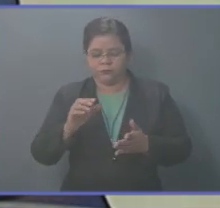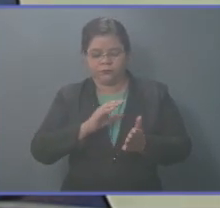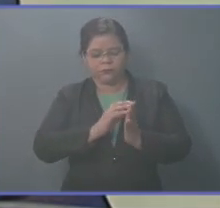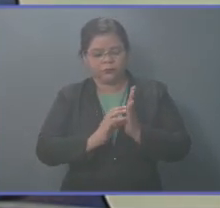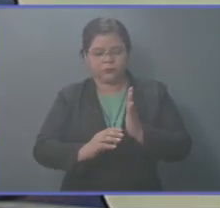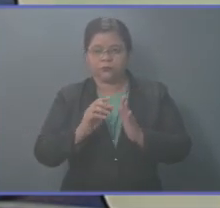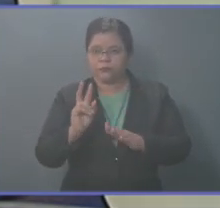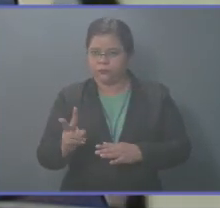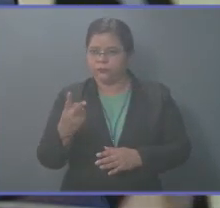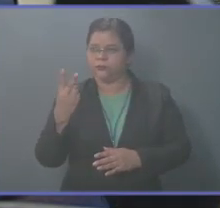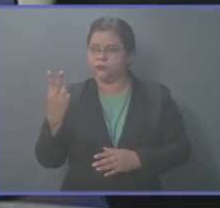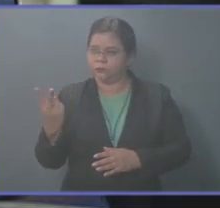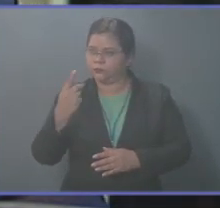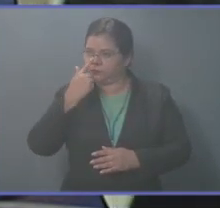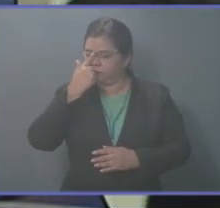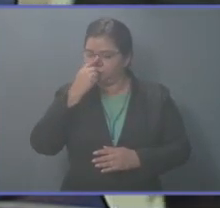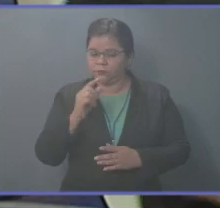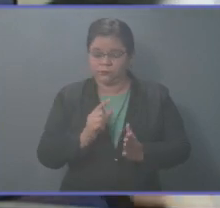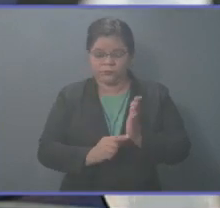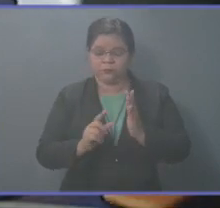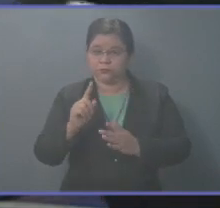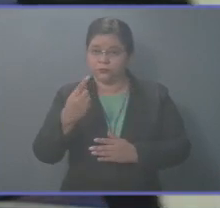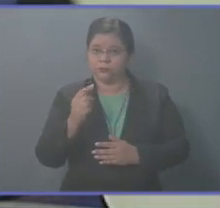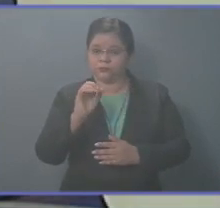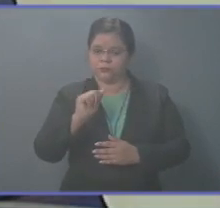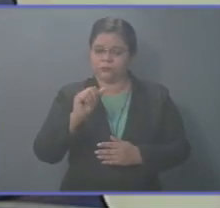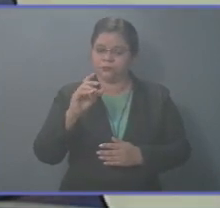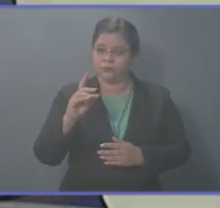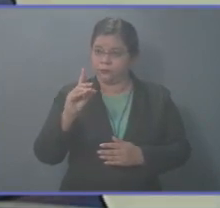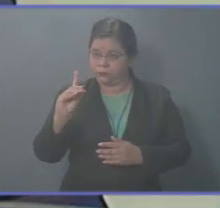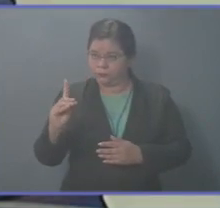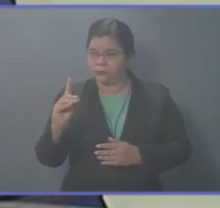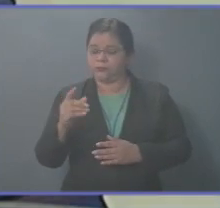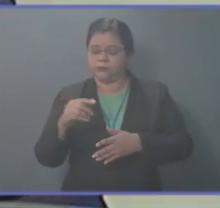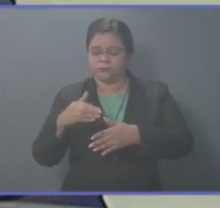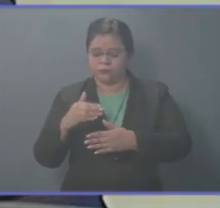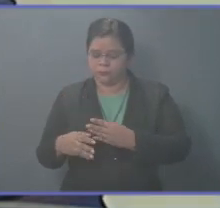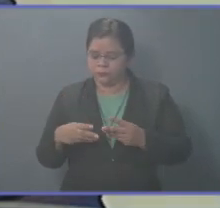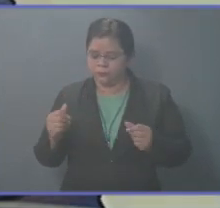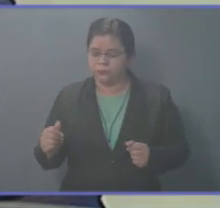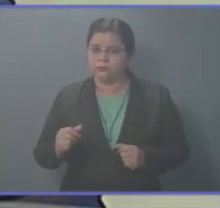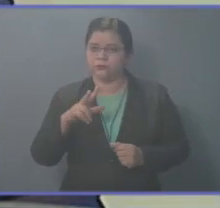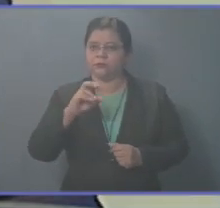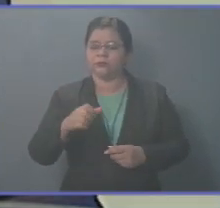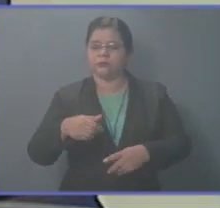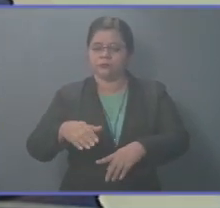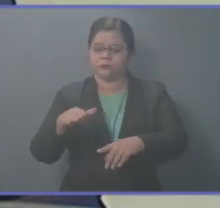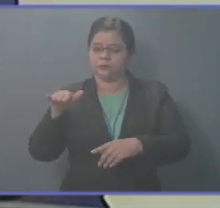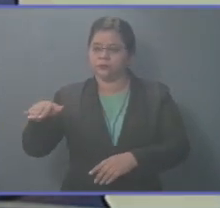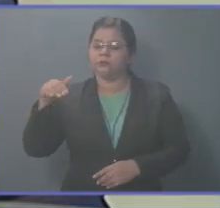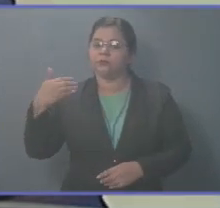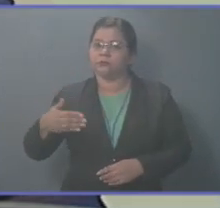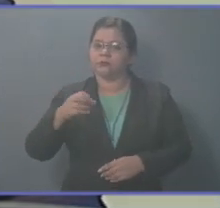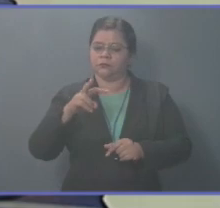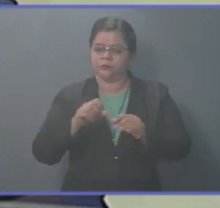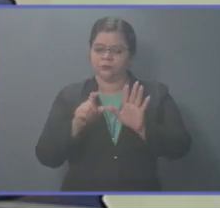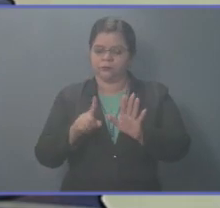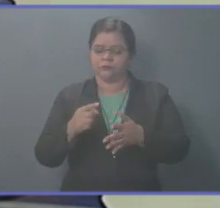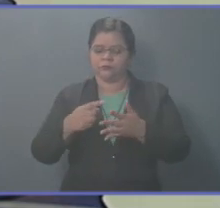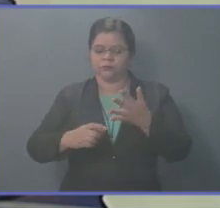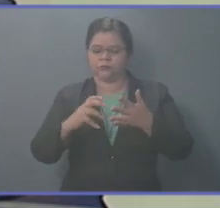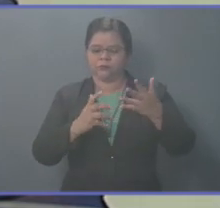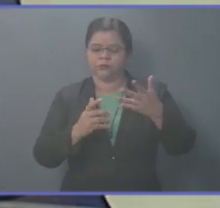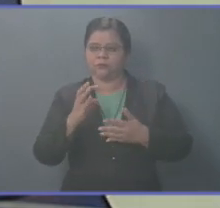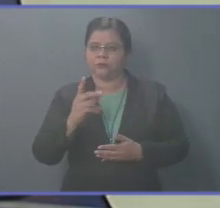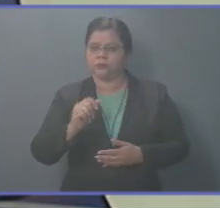considerando segundo, primero A de esta resolución, improcedencia de 30 de marzo de 2016, inconstitucionalidad